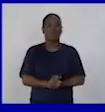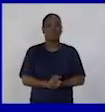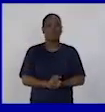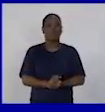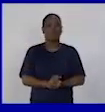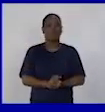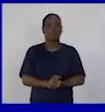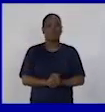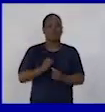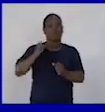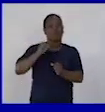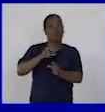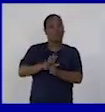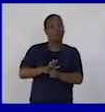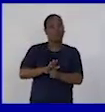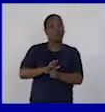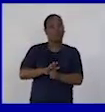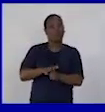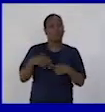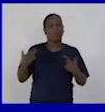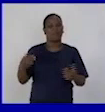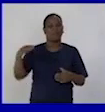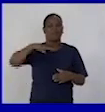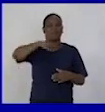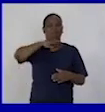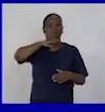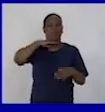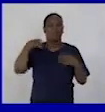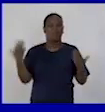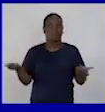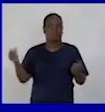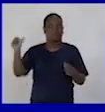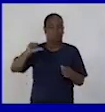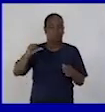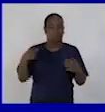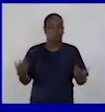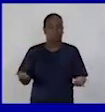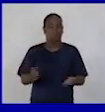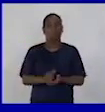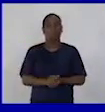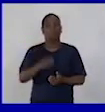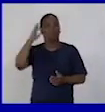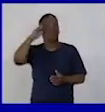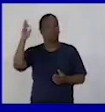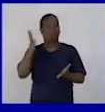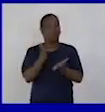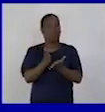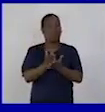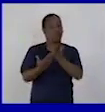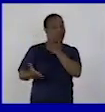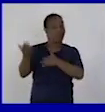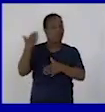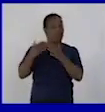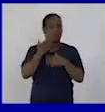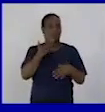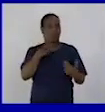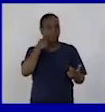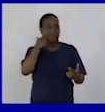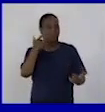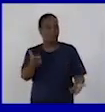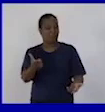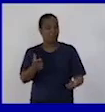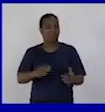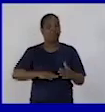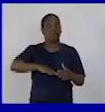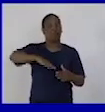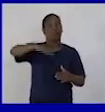Primero, comenzaríamos con la influencia de la concentración. Recordando en las clases anteriores, como lo vieron, al aumentar